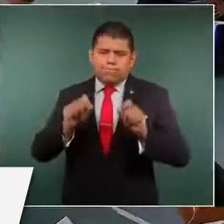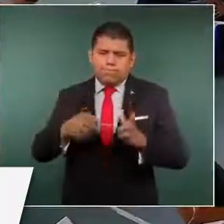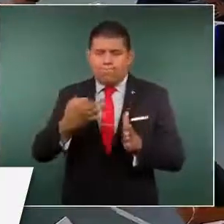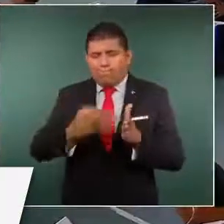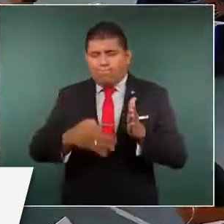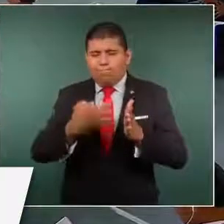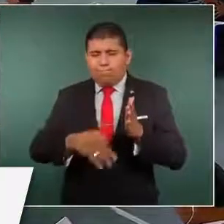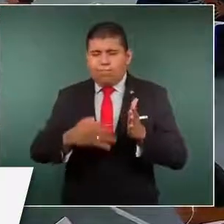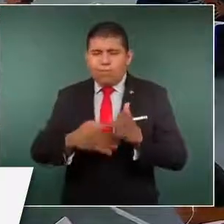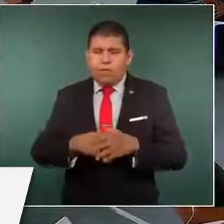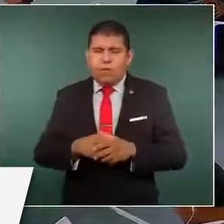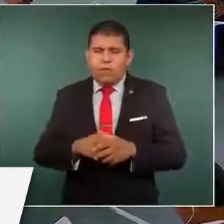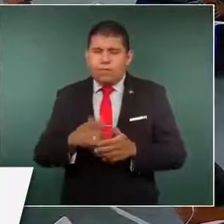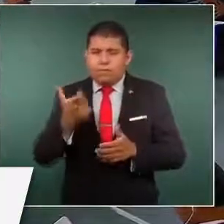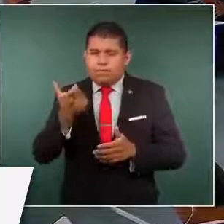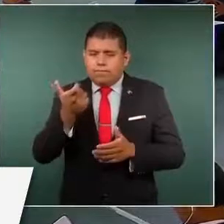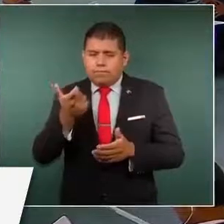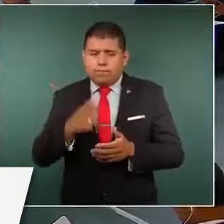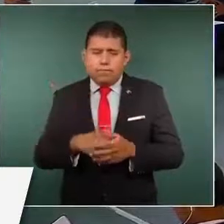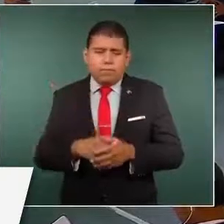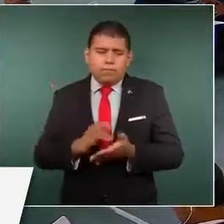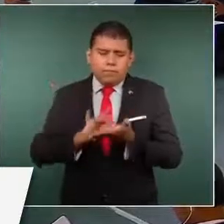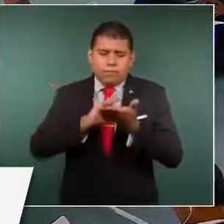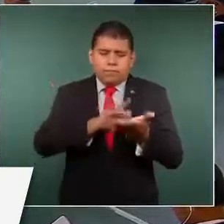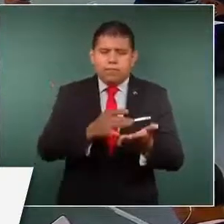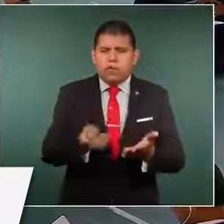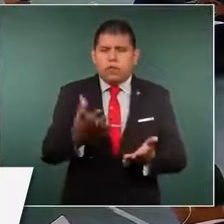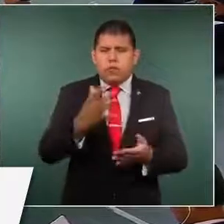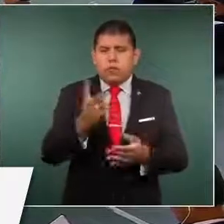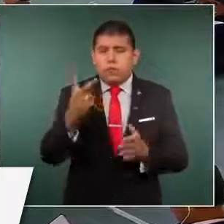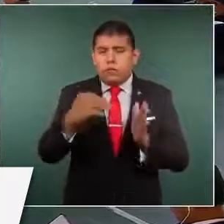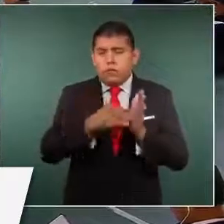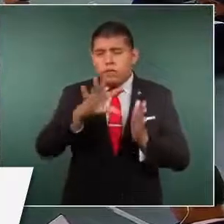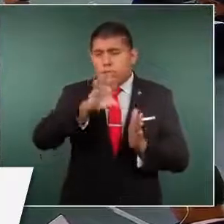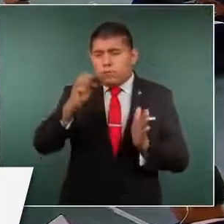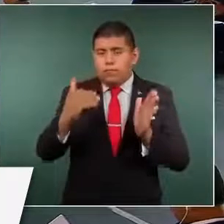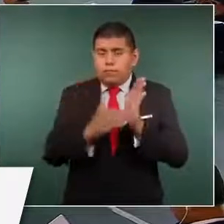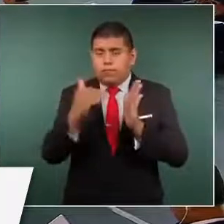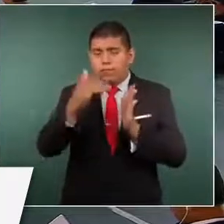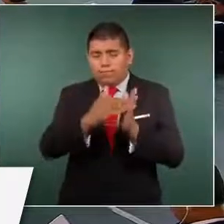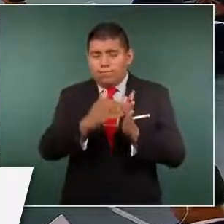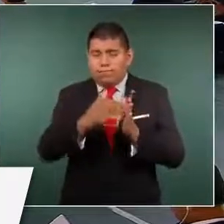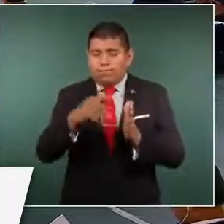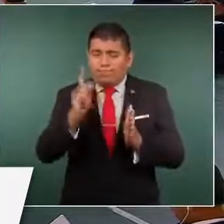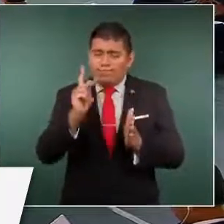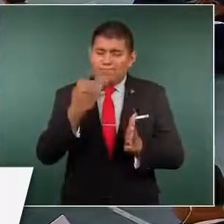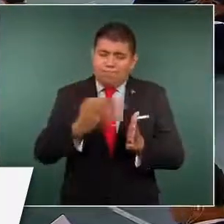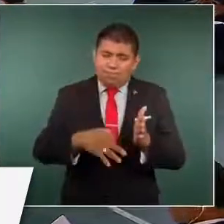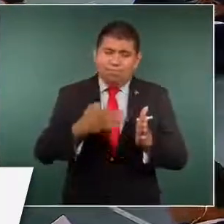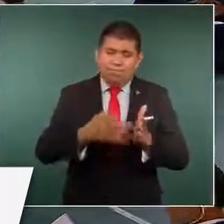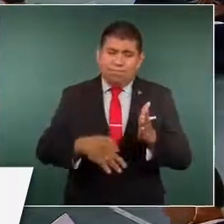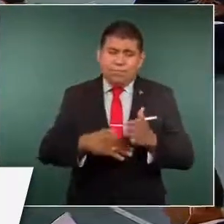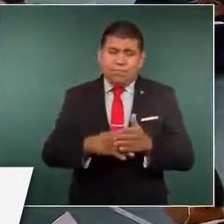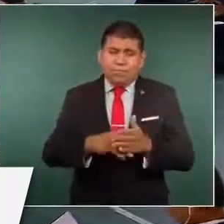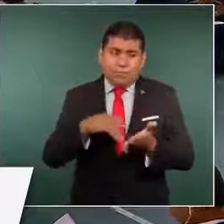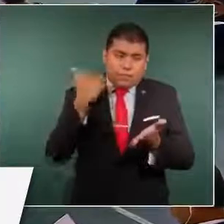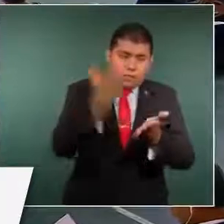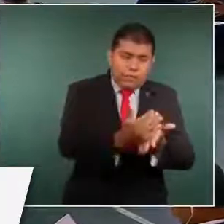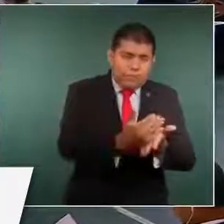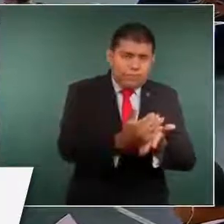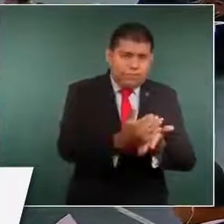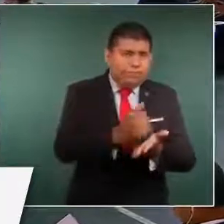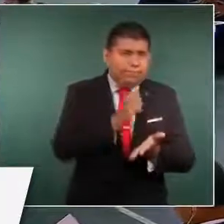ya se han invertido alrededor de 2,500 millones, pero todavía no se termina